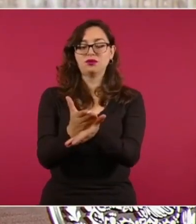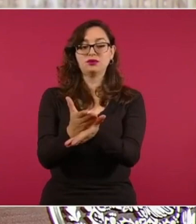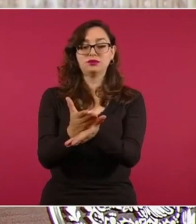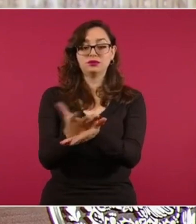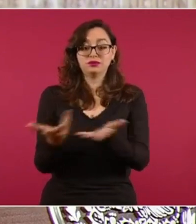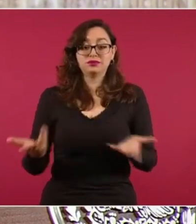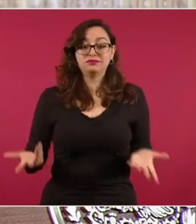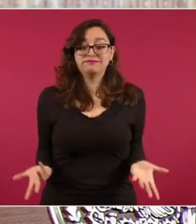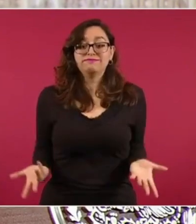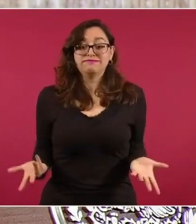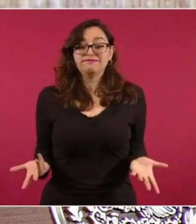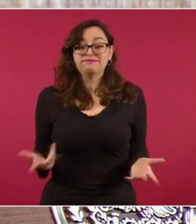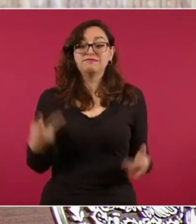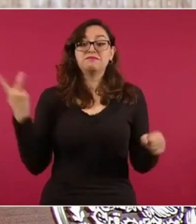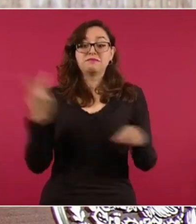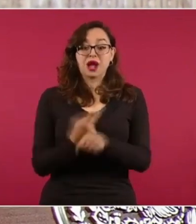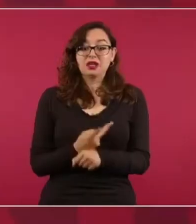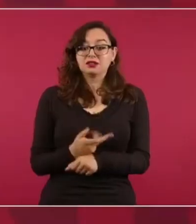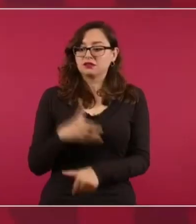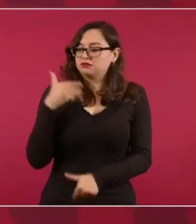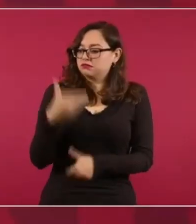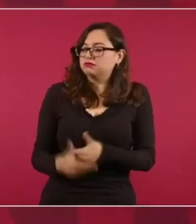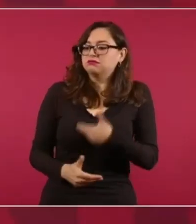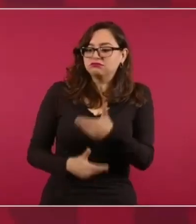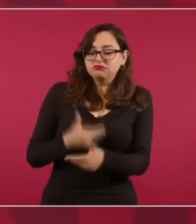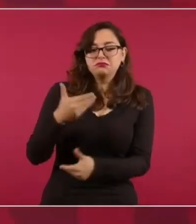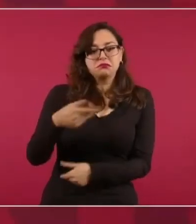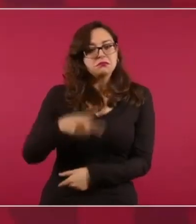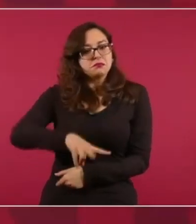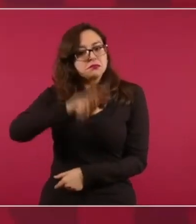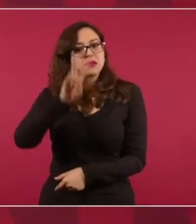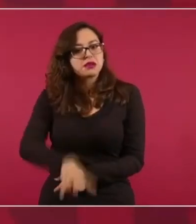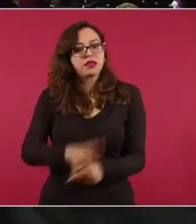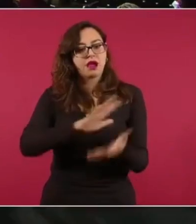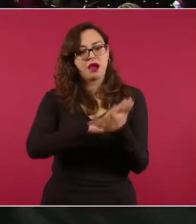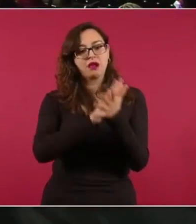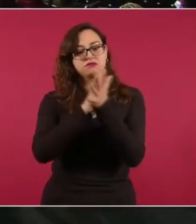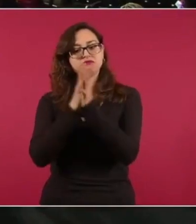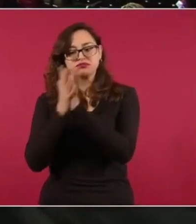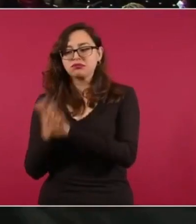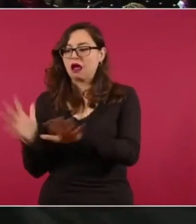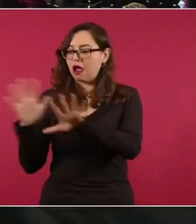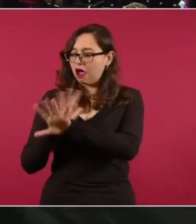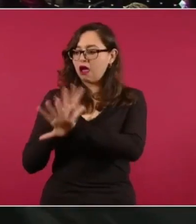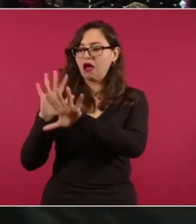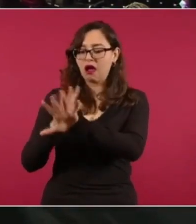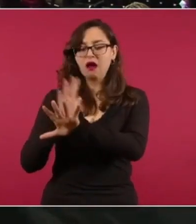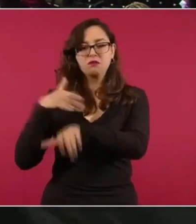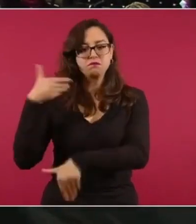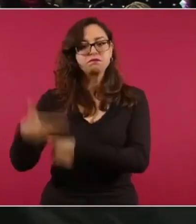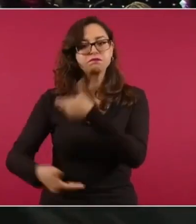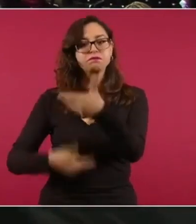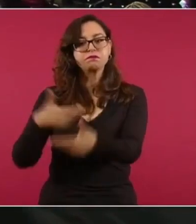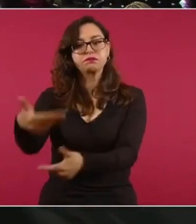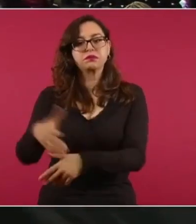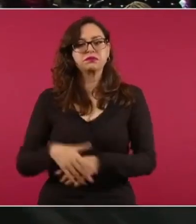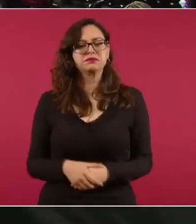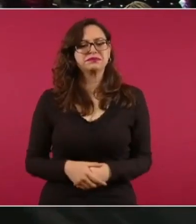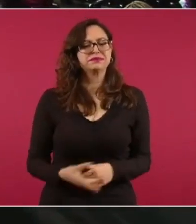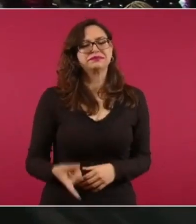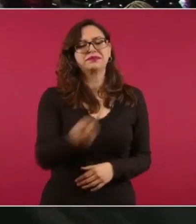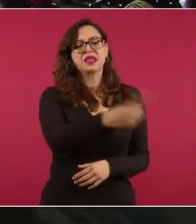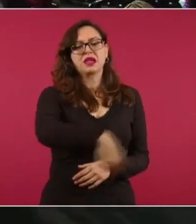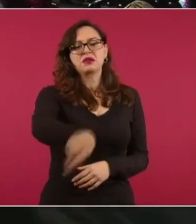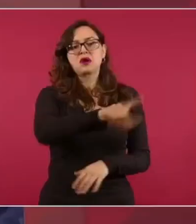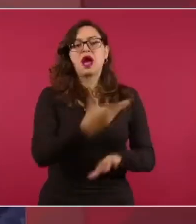Y eso es lo que está sucediendo. Entonces muchos pensaron que iba a ser más de lo mismo.